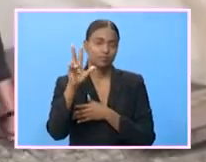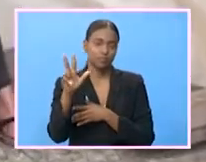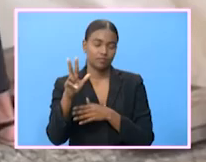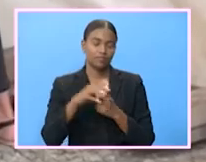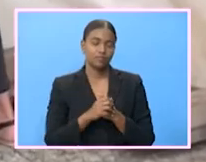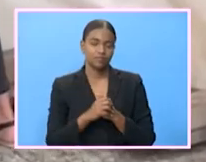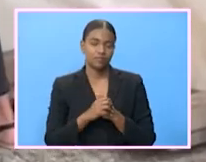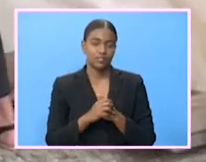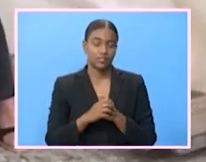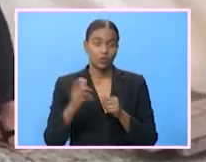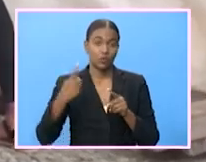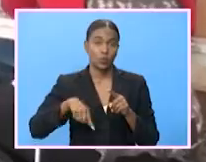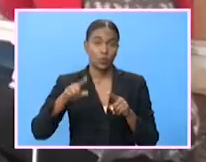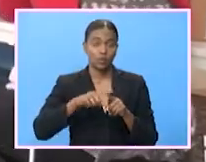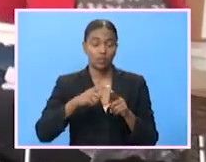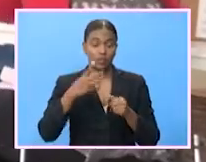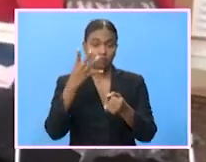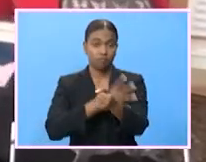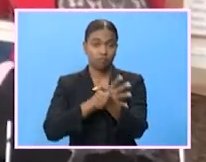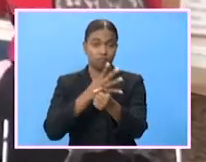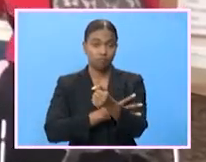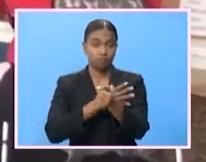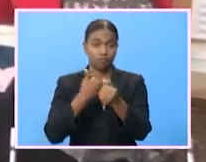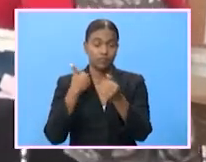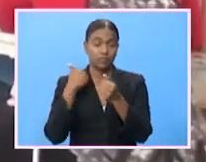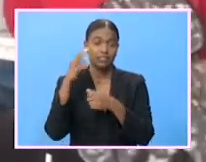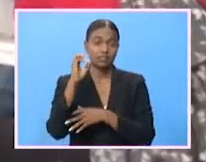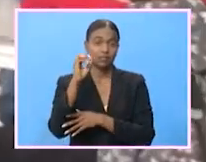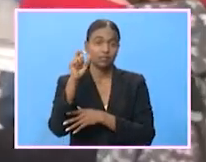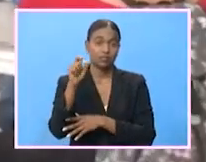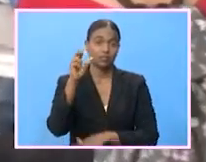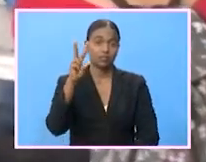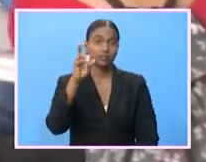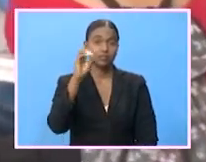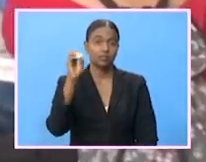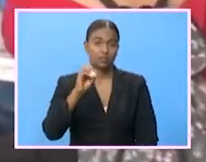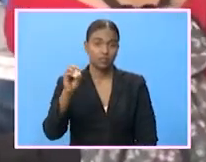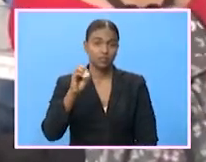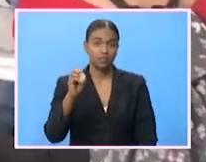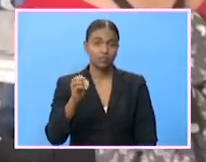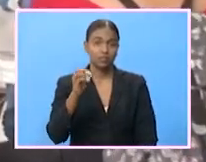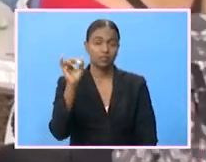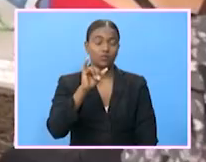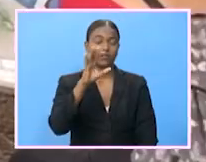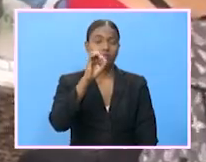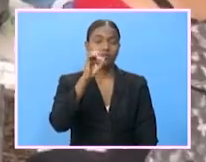2.373. Mientras, en intensivo hay una ocupación de 0.2% y 0